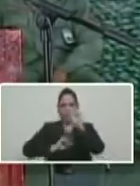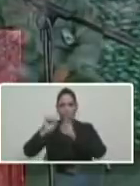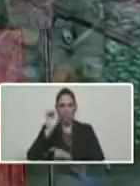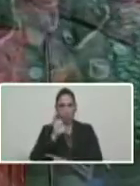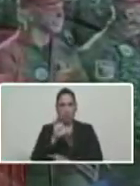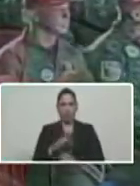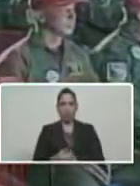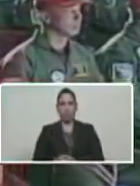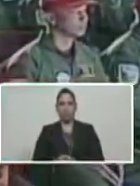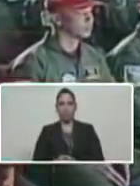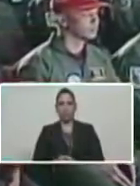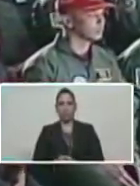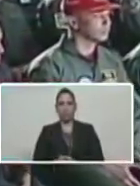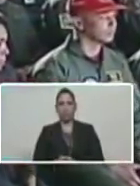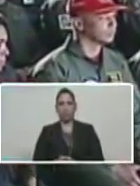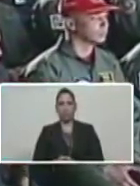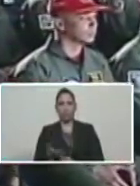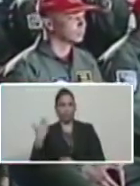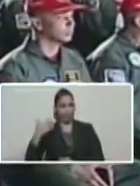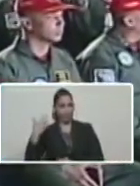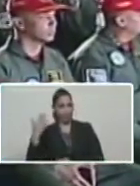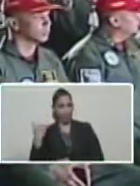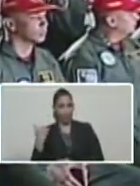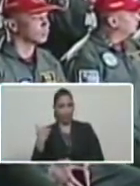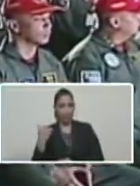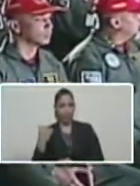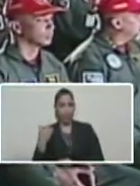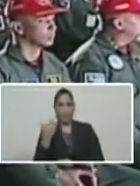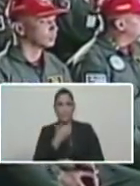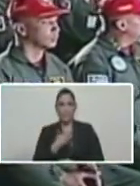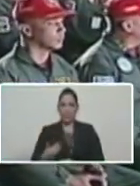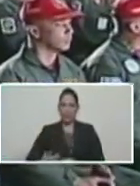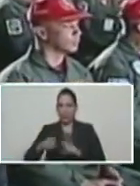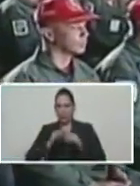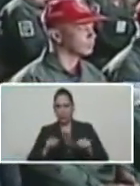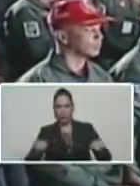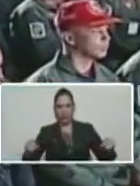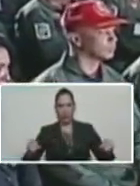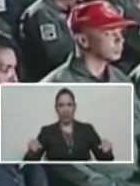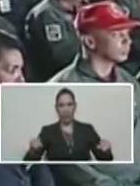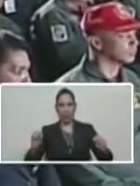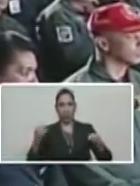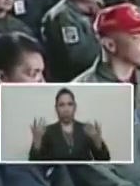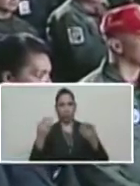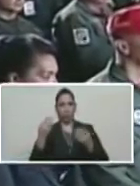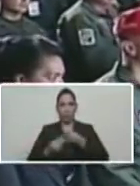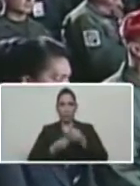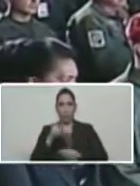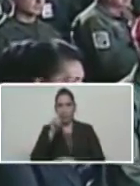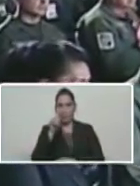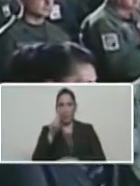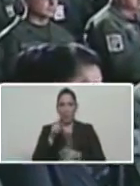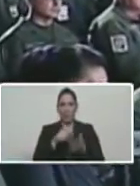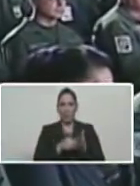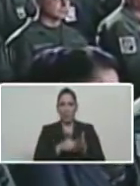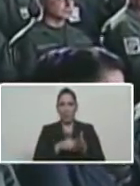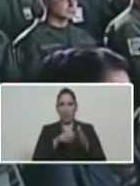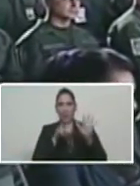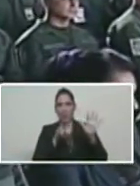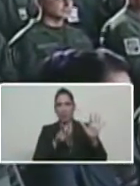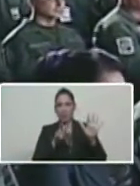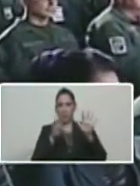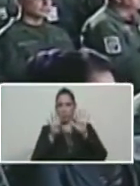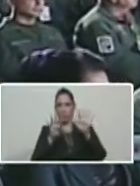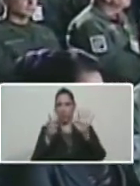nación. Desde el mismo momento en que el pie imperial tocó esta tierra de gracia, allá en 1498, hubo la